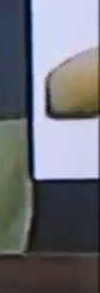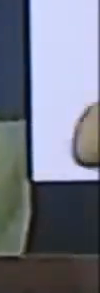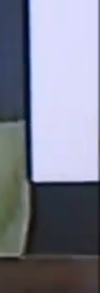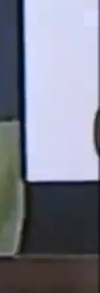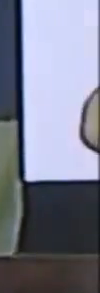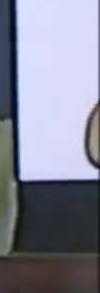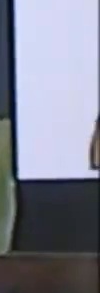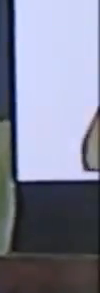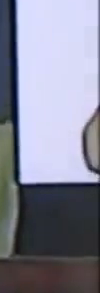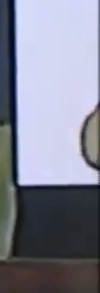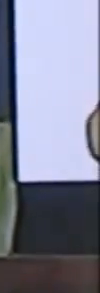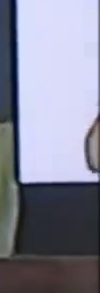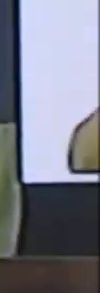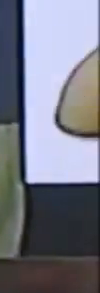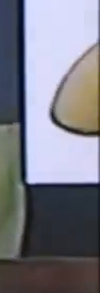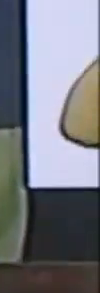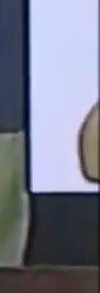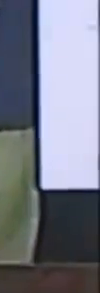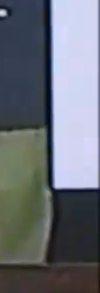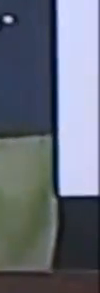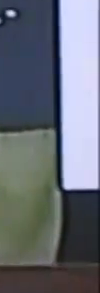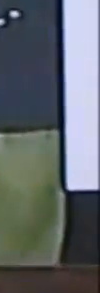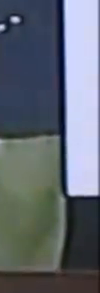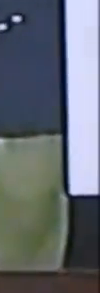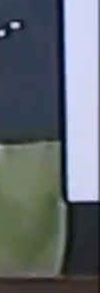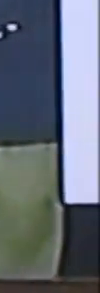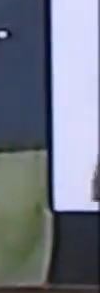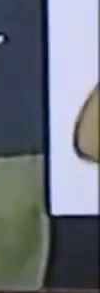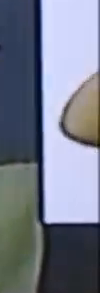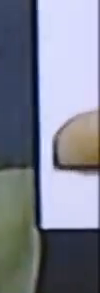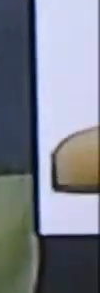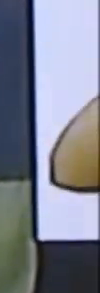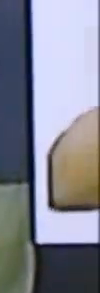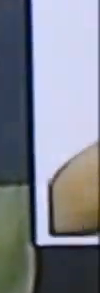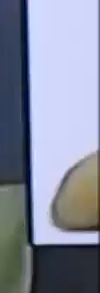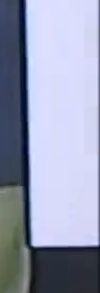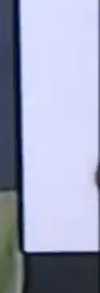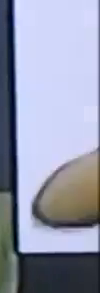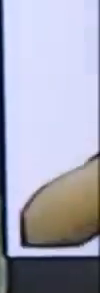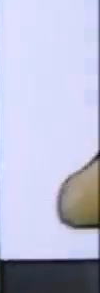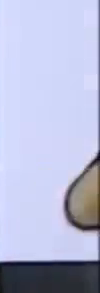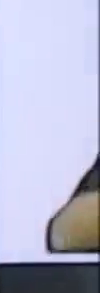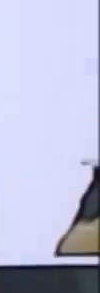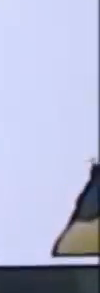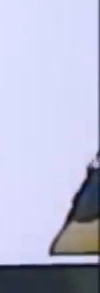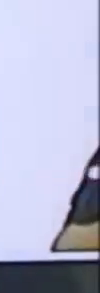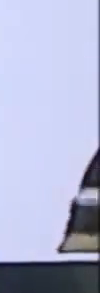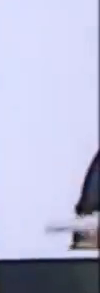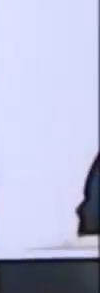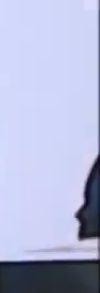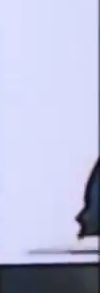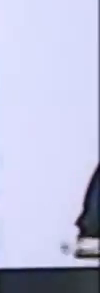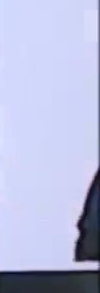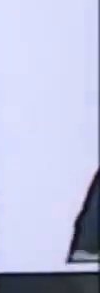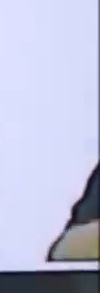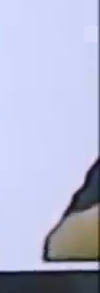con la incertidumbre de los últimos tiempos. Habrá una